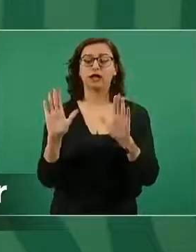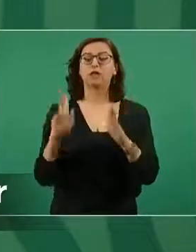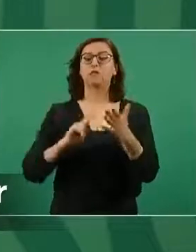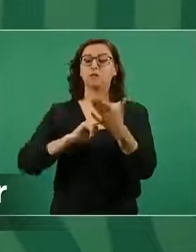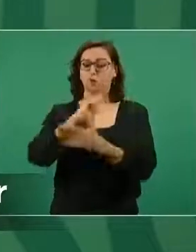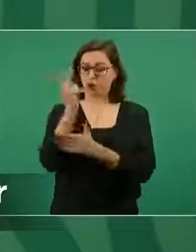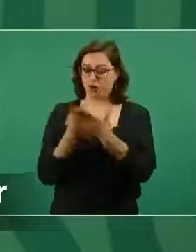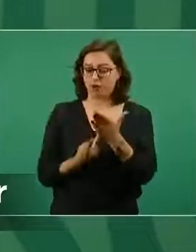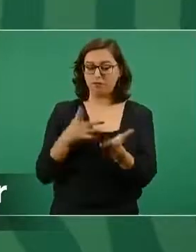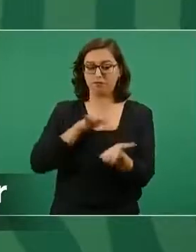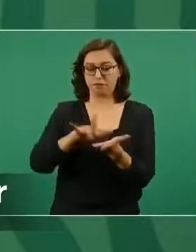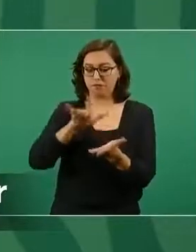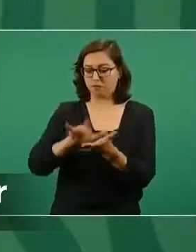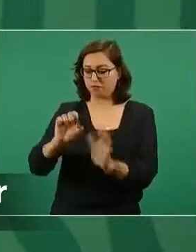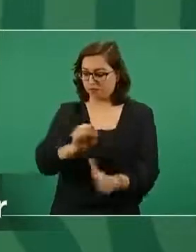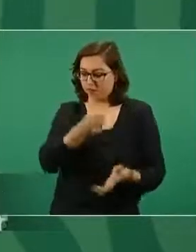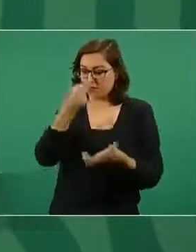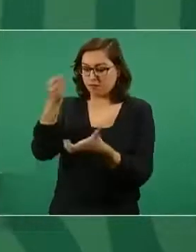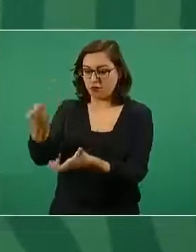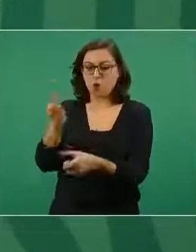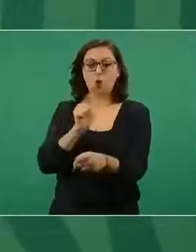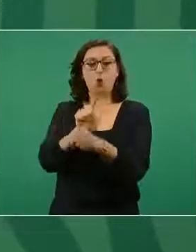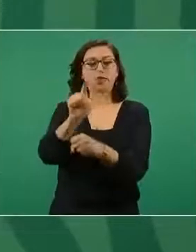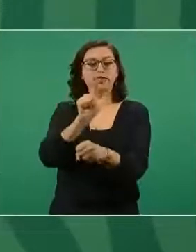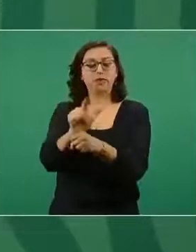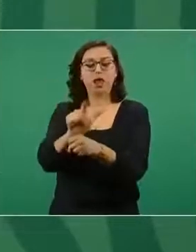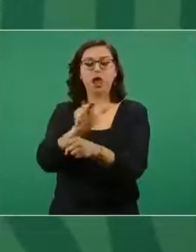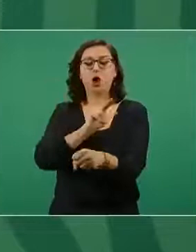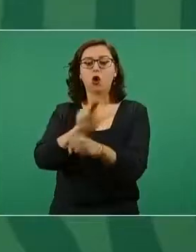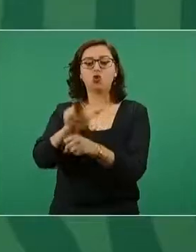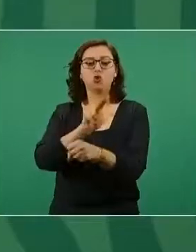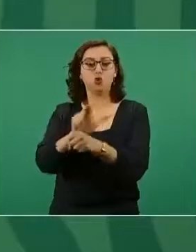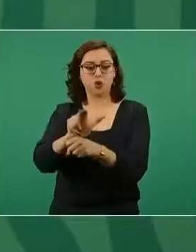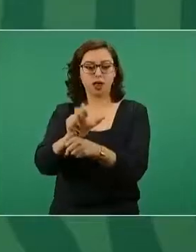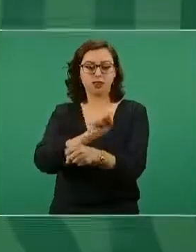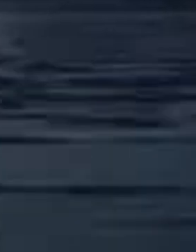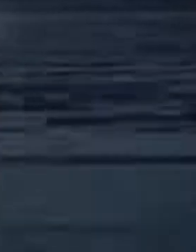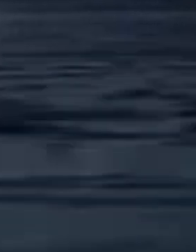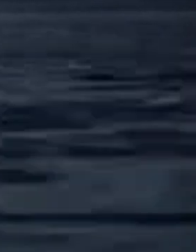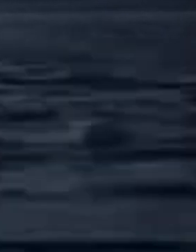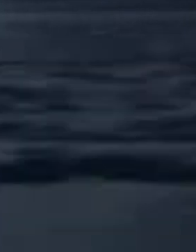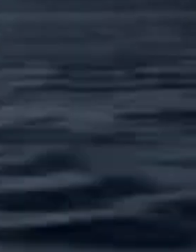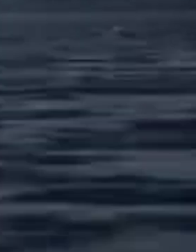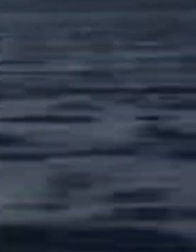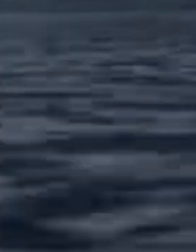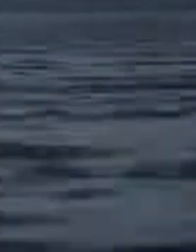Vida en Guatemala, Honduras y El Salvador.